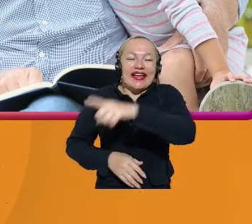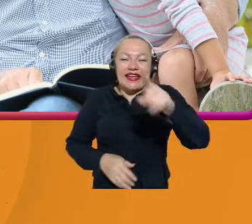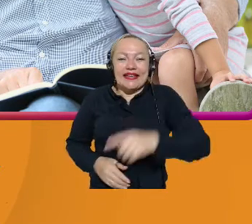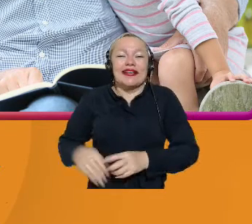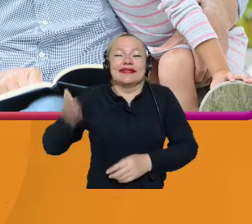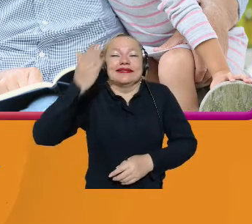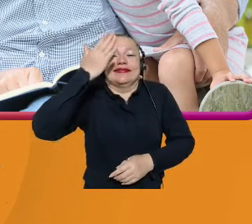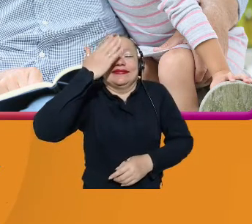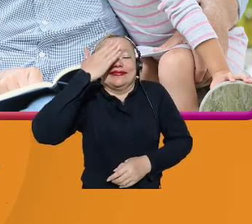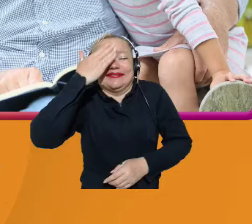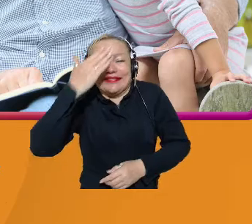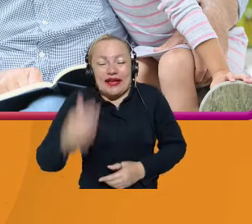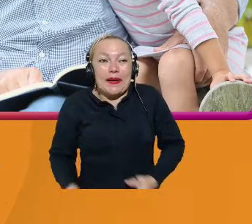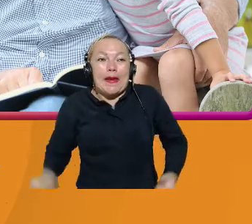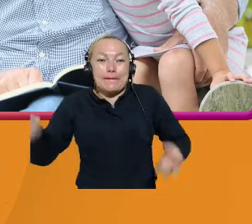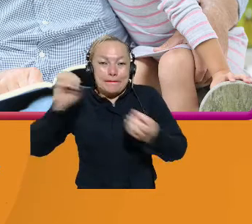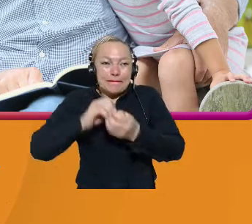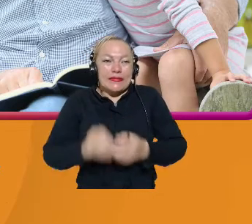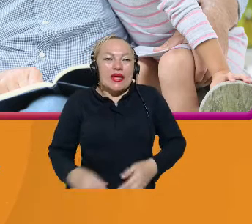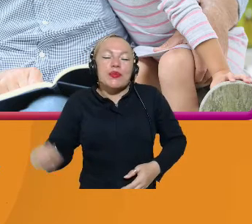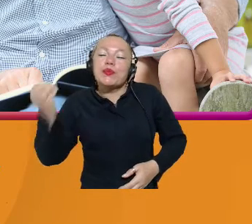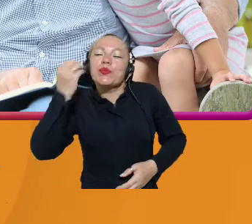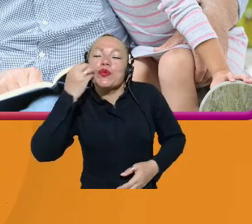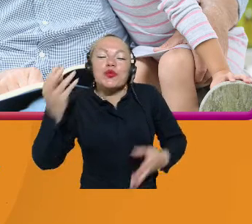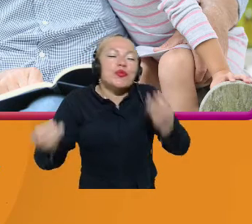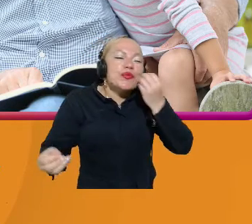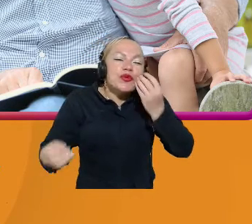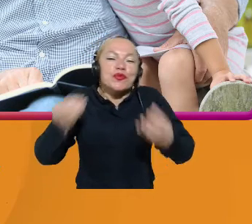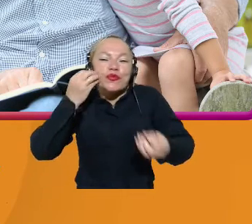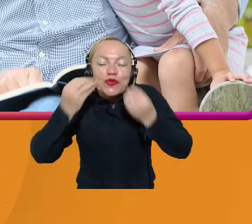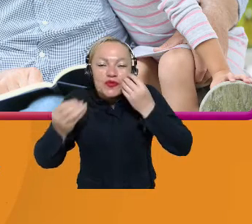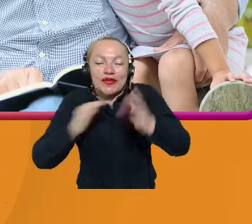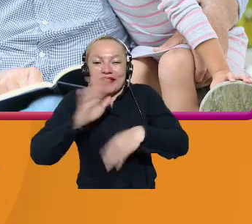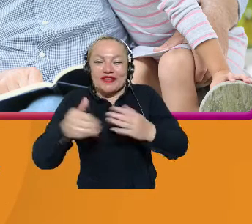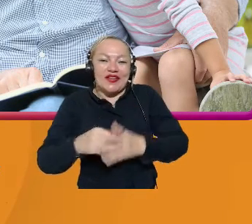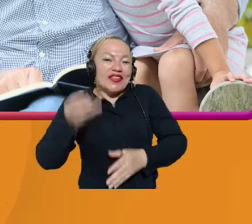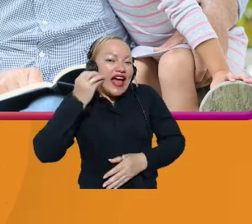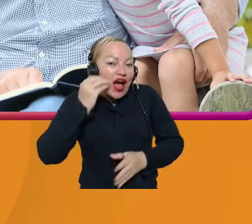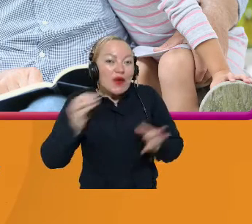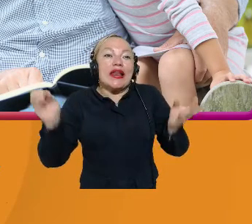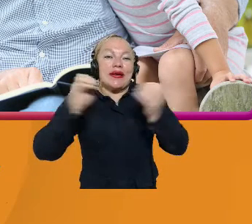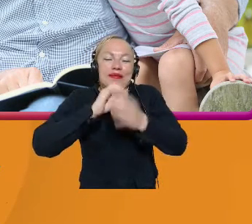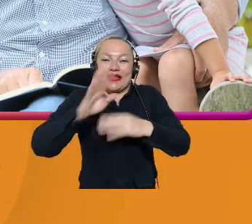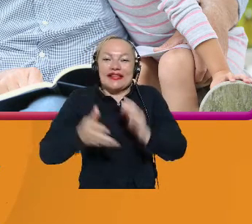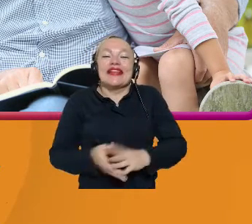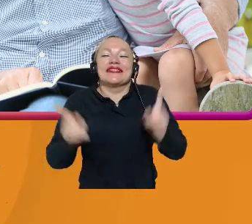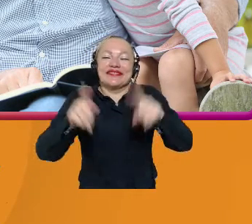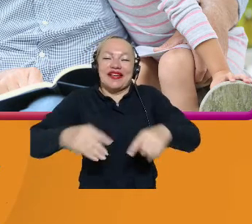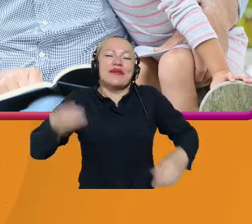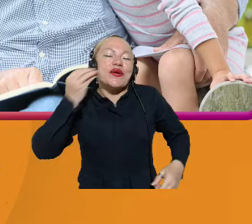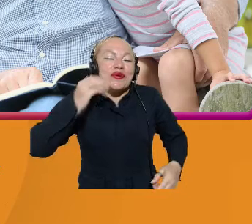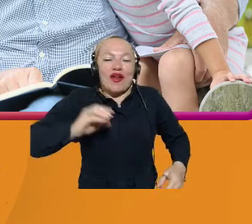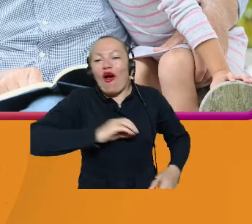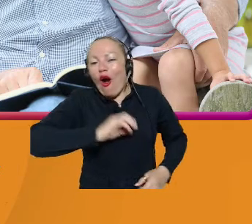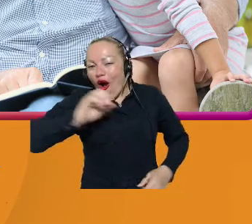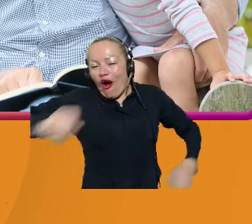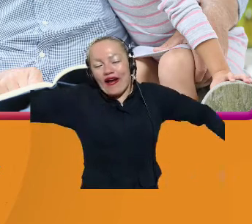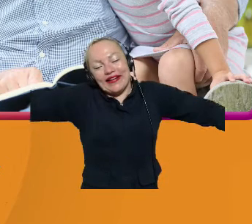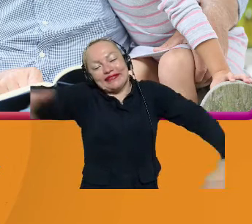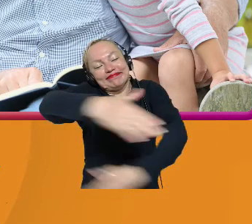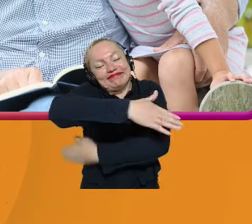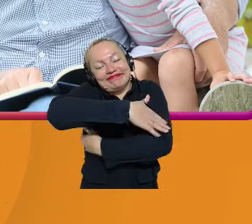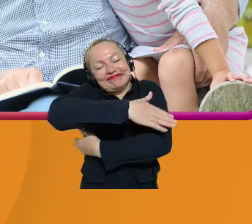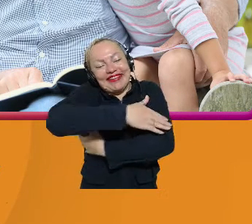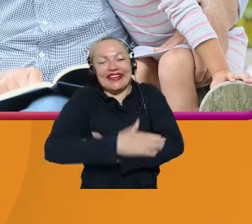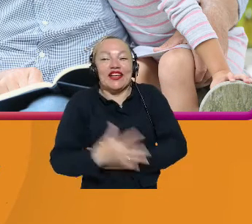recetas exclusivas. Un besito para todas las abuelitas de este planeta, Dios mío. Y los abuelos, un abrazo también, porque ellos sí que tienen historias